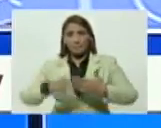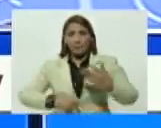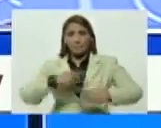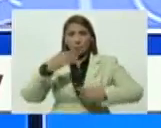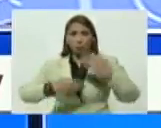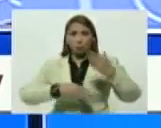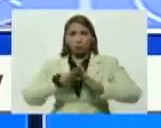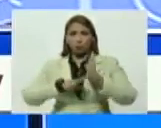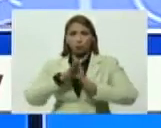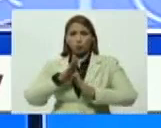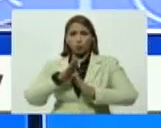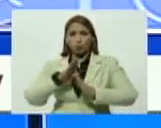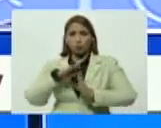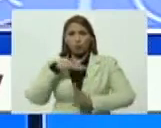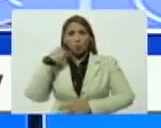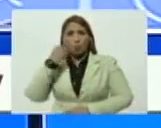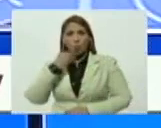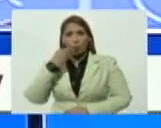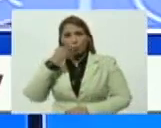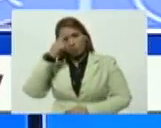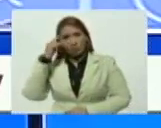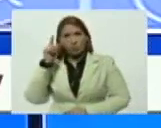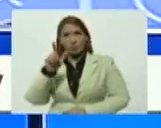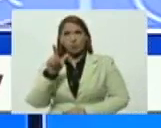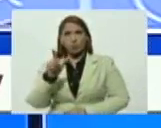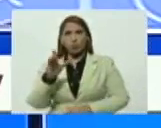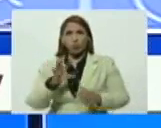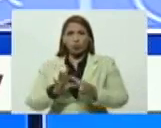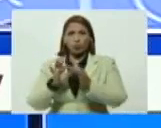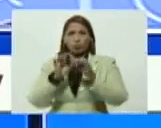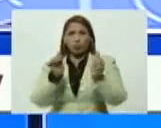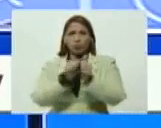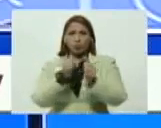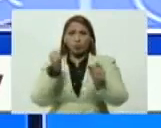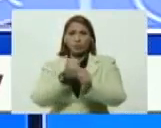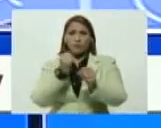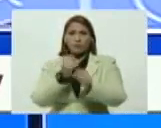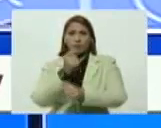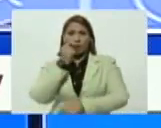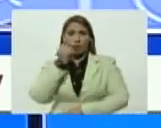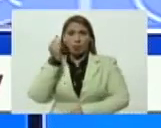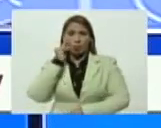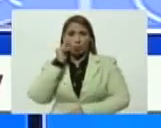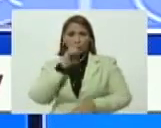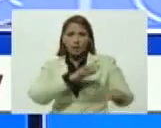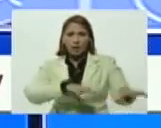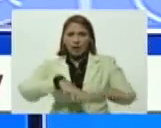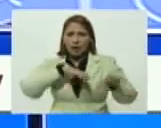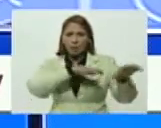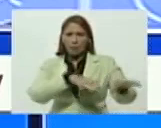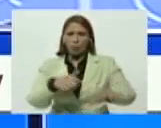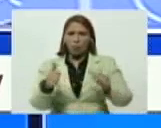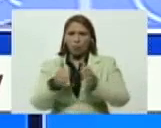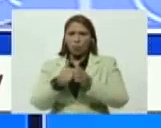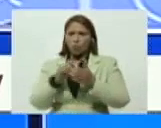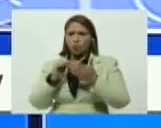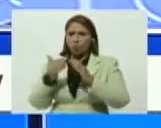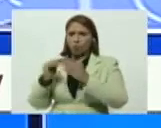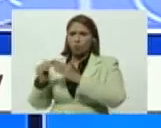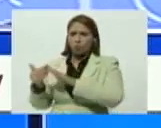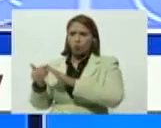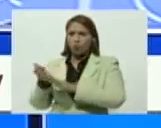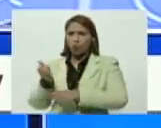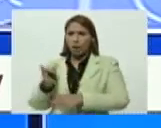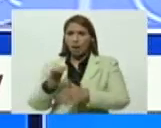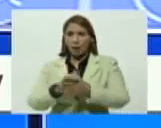de la JPSUV, unido con los trabajadores, las trabajadoras del campo, con la comuna El Maizal. Allá está